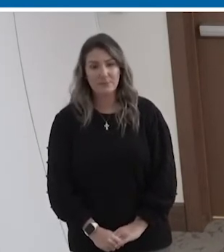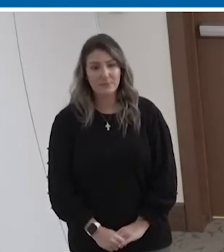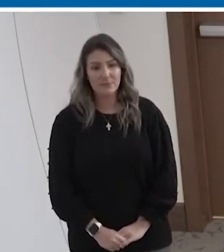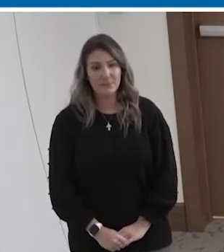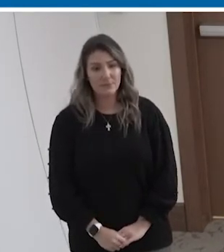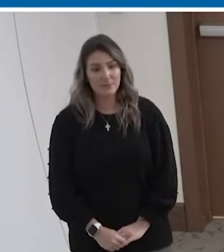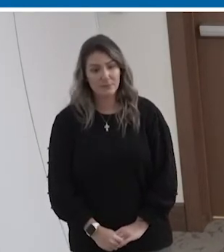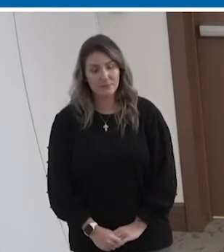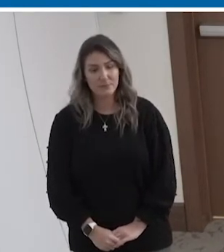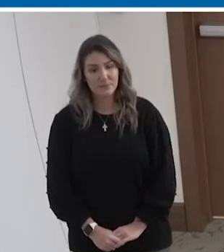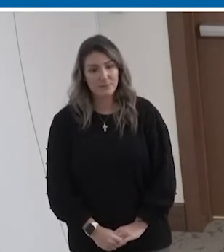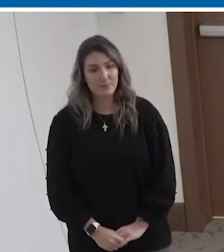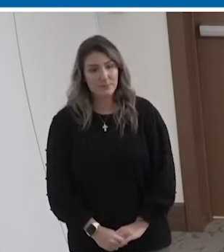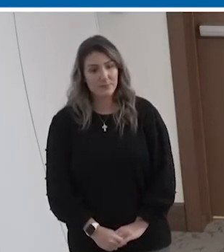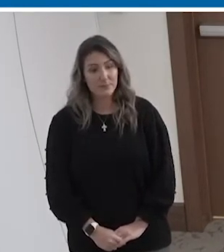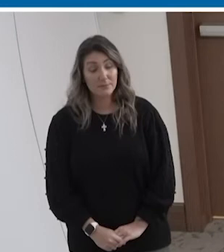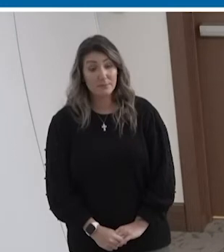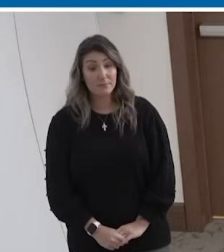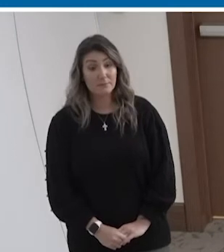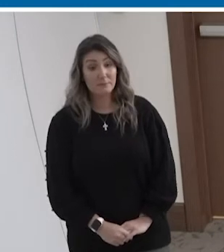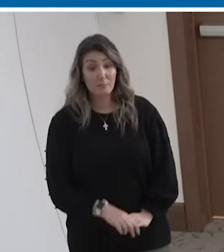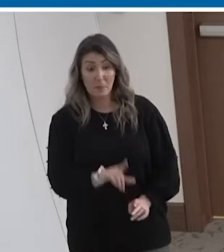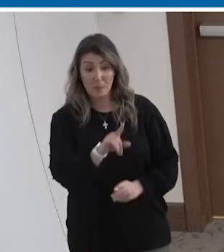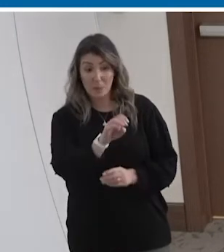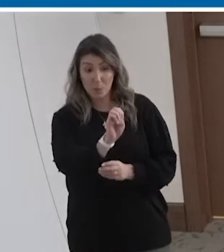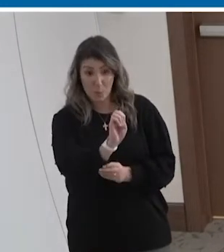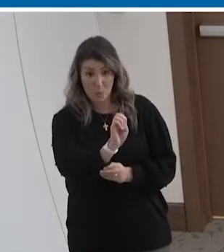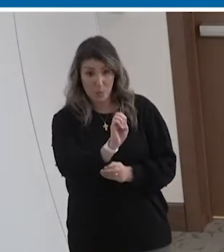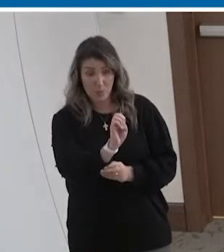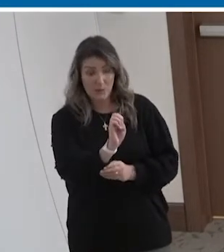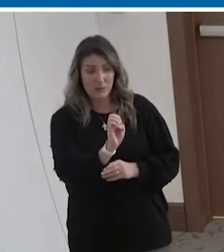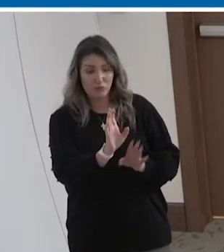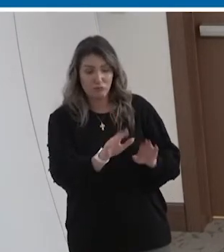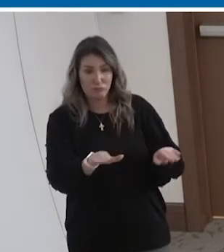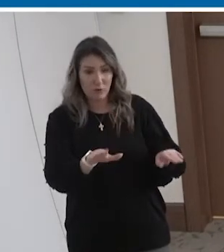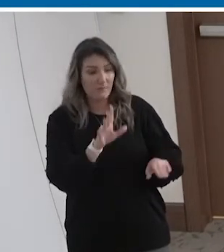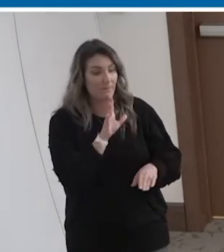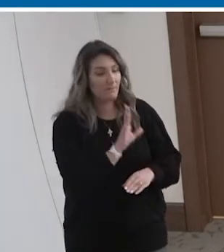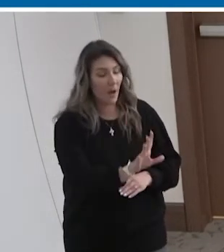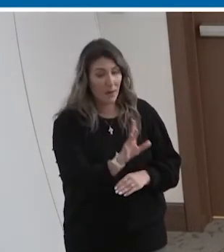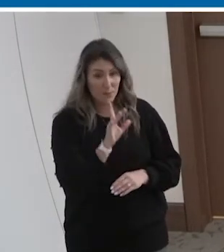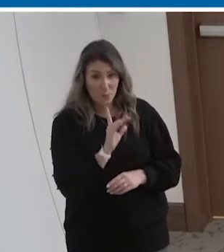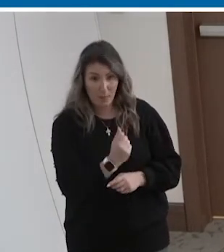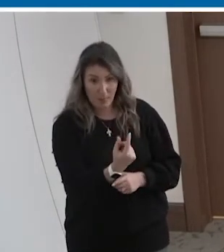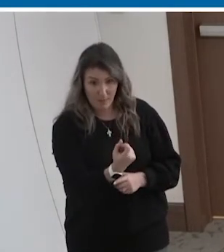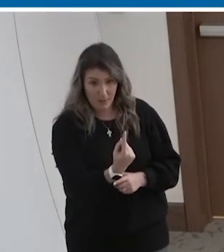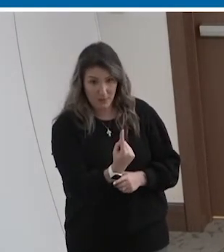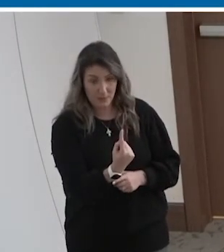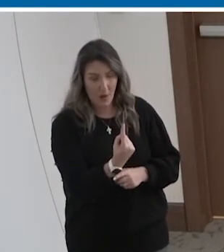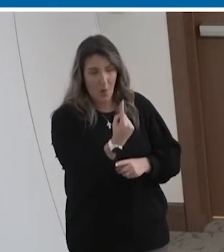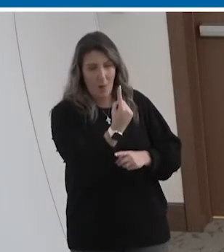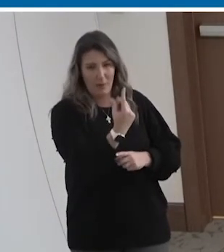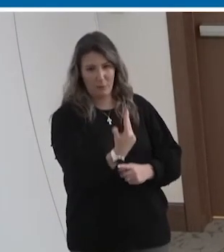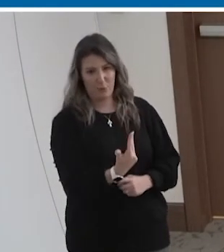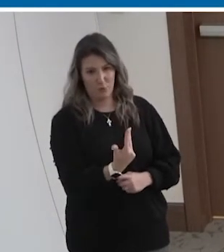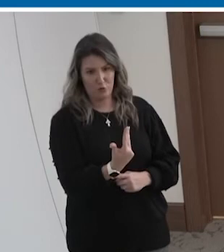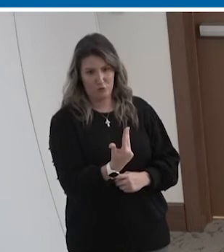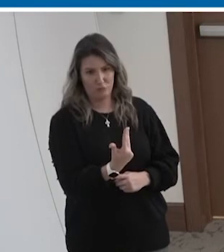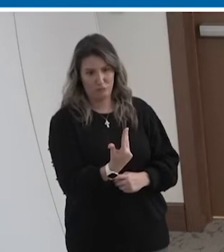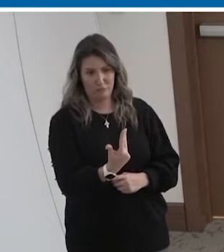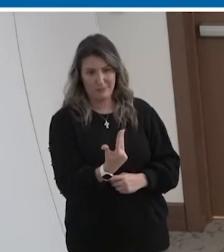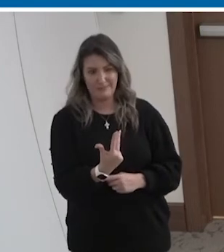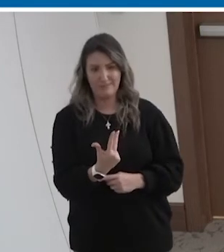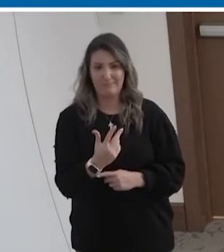los adultos. The dosage for children age 5 to 11 is 1/3 the